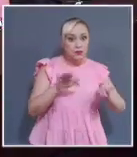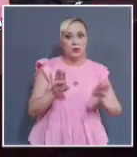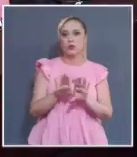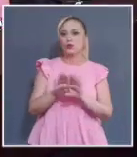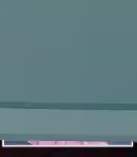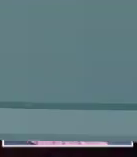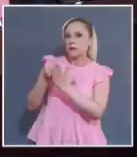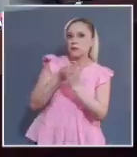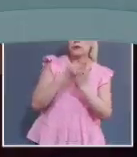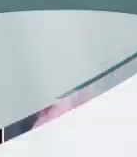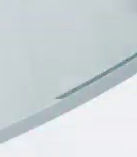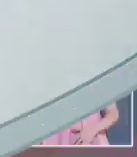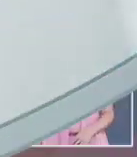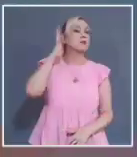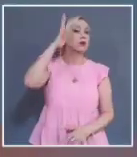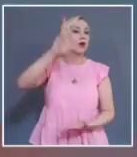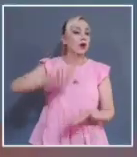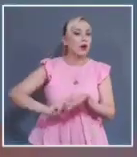futuro.